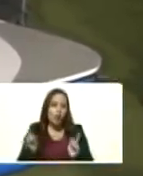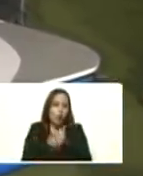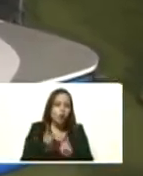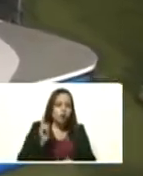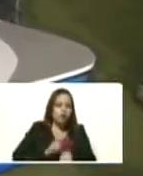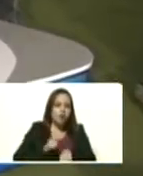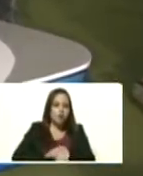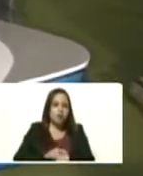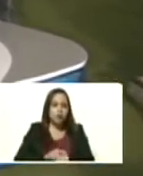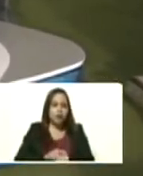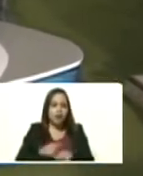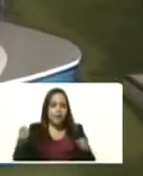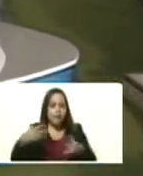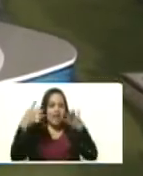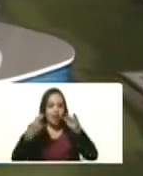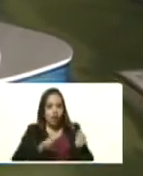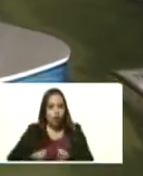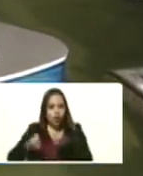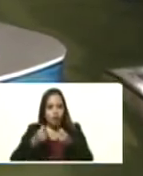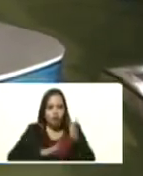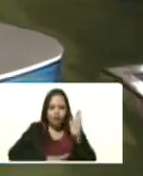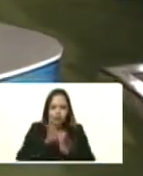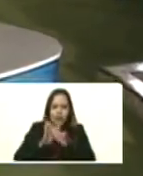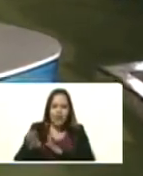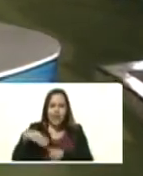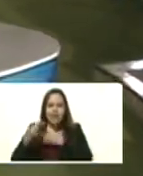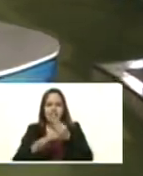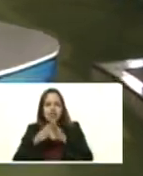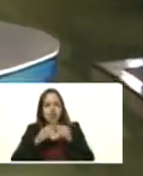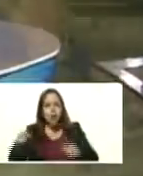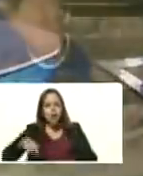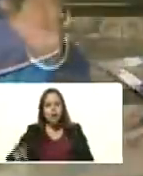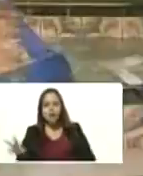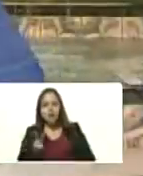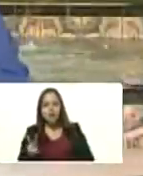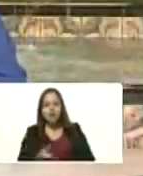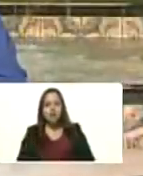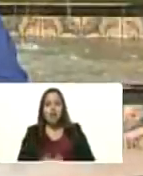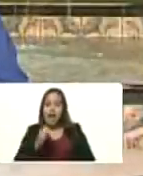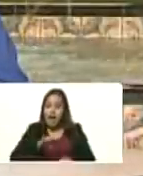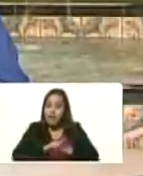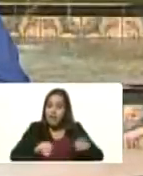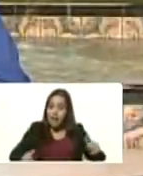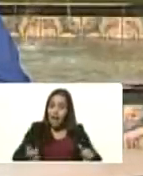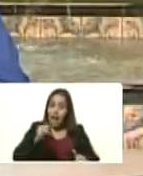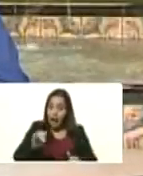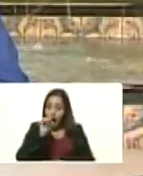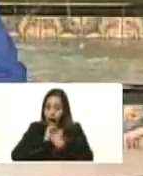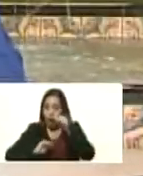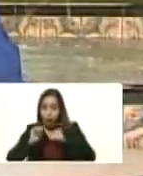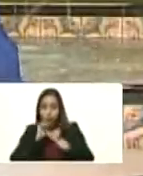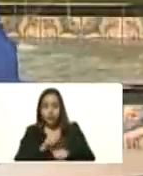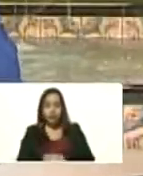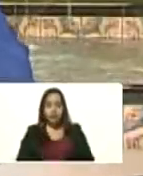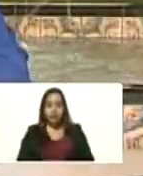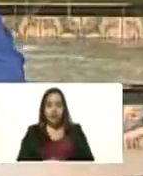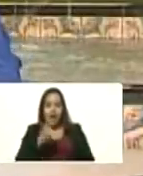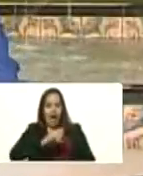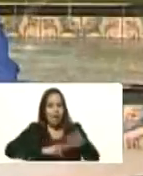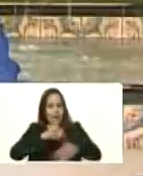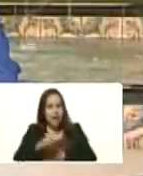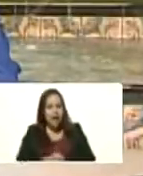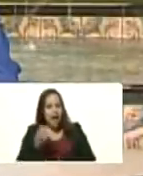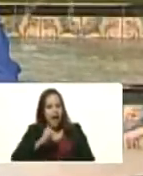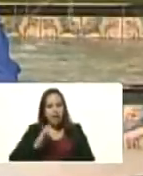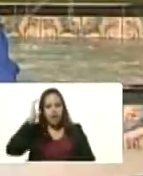el milagro económico de producirlo todo en venezuela tenemos la tierra tenemos el agua tenemos el plan tenemos